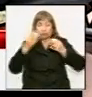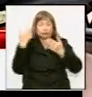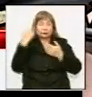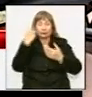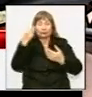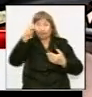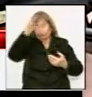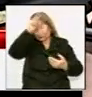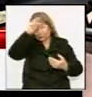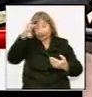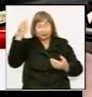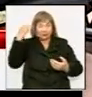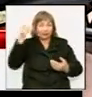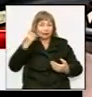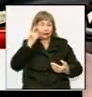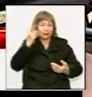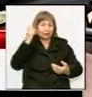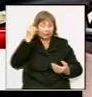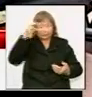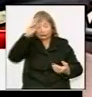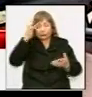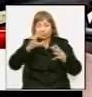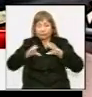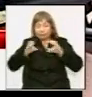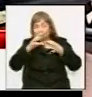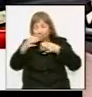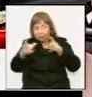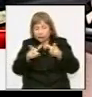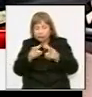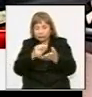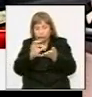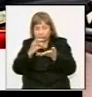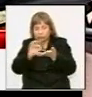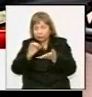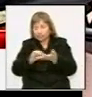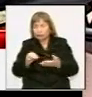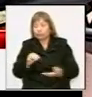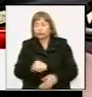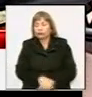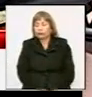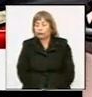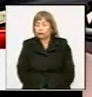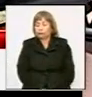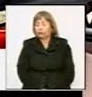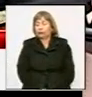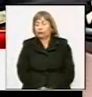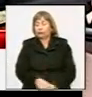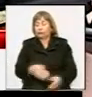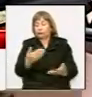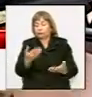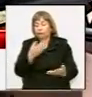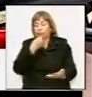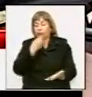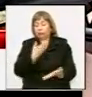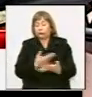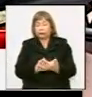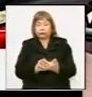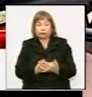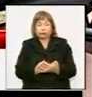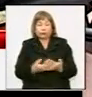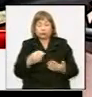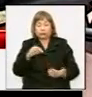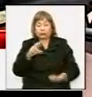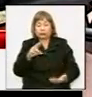la cotización a 7 proveedores. Se convoca a través del CIACE, presidente, y se da